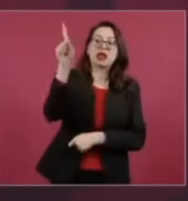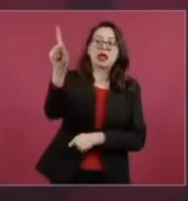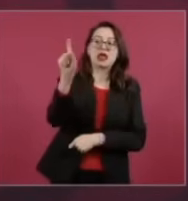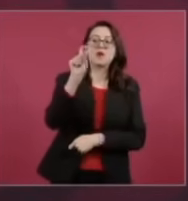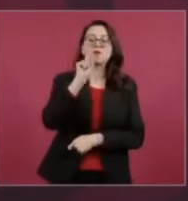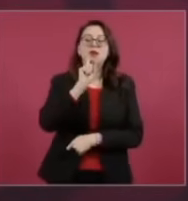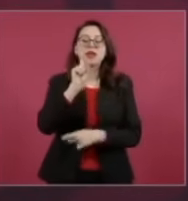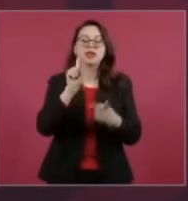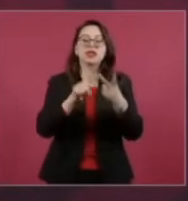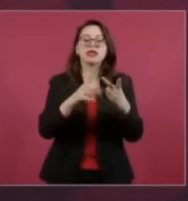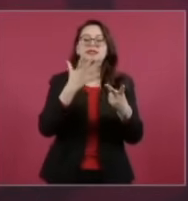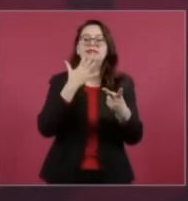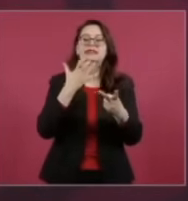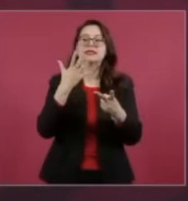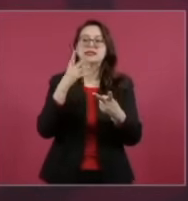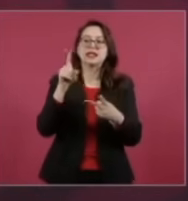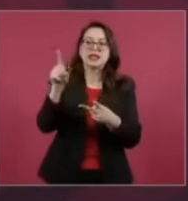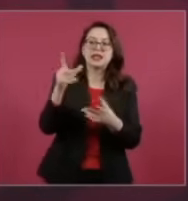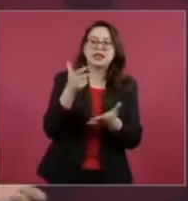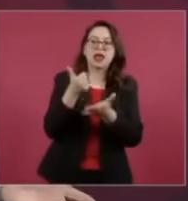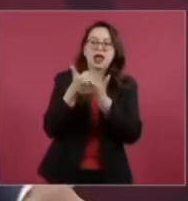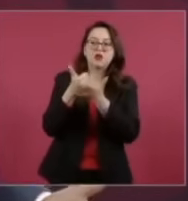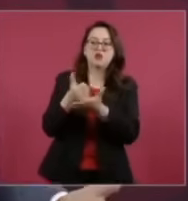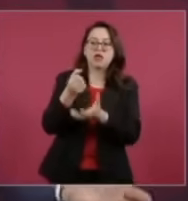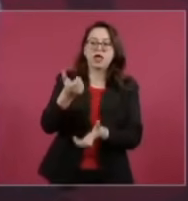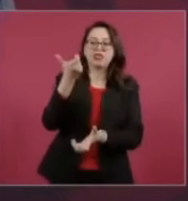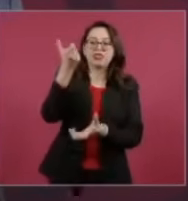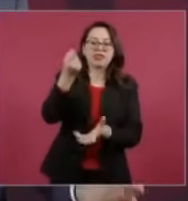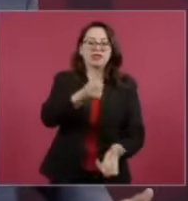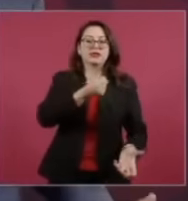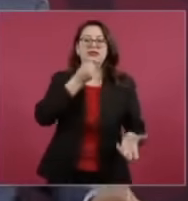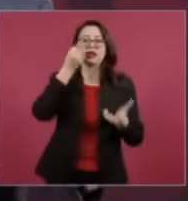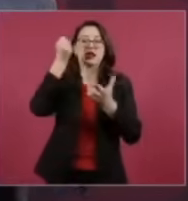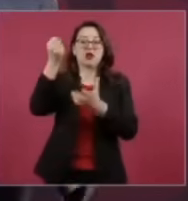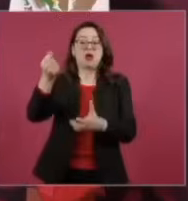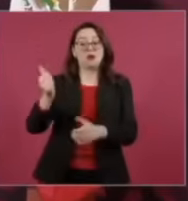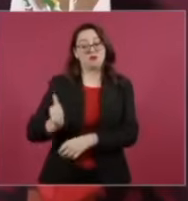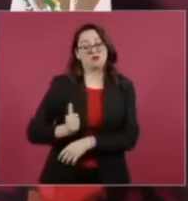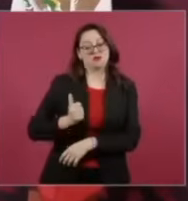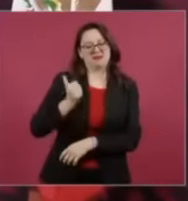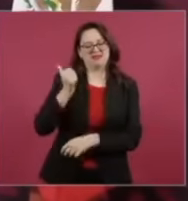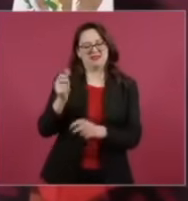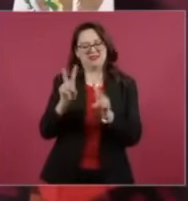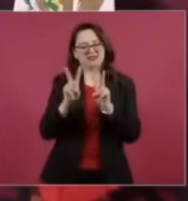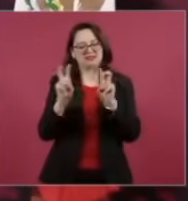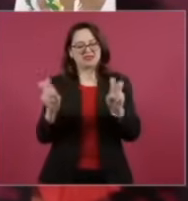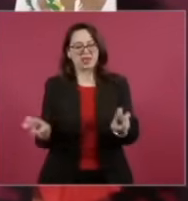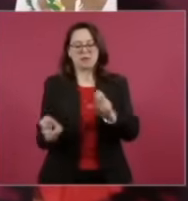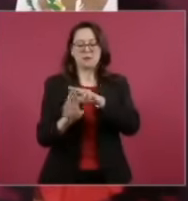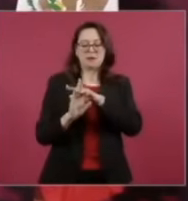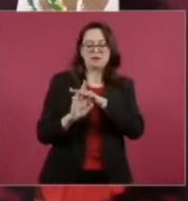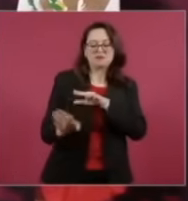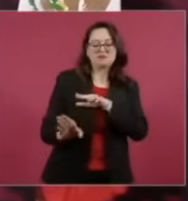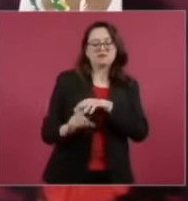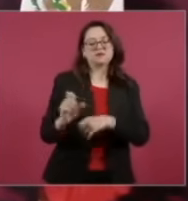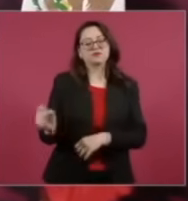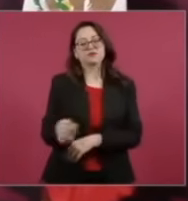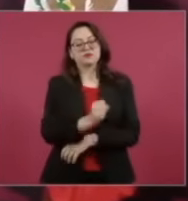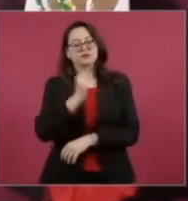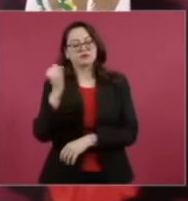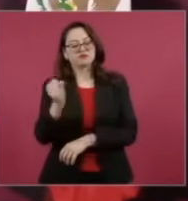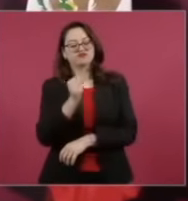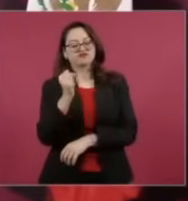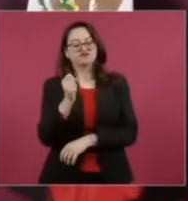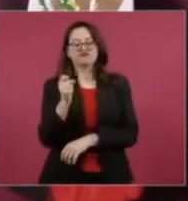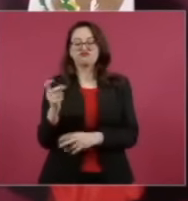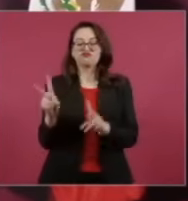Israel eso es bien importante y querían meter el tema migratorio no pasó el tema migratorio sí